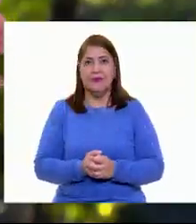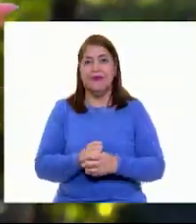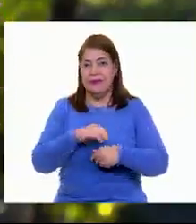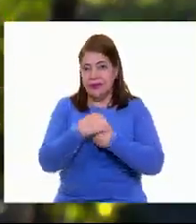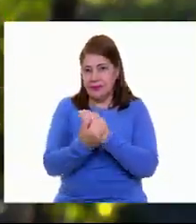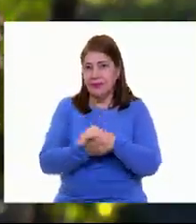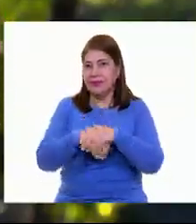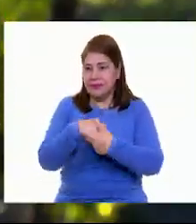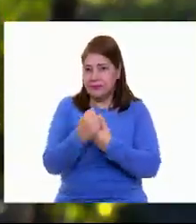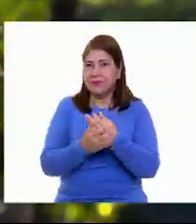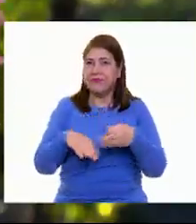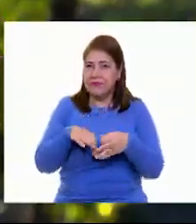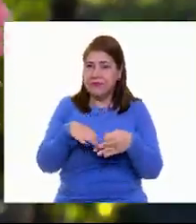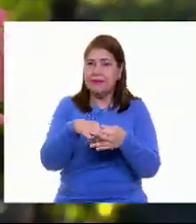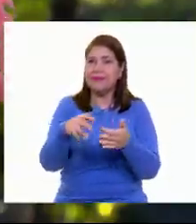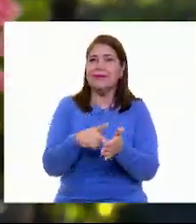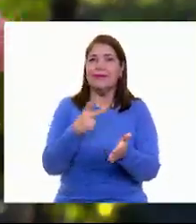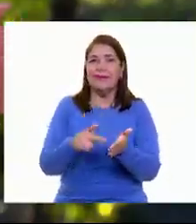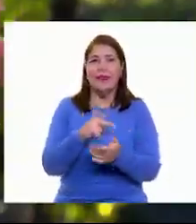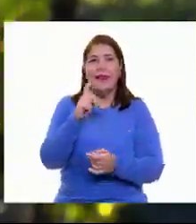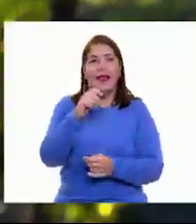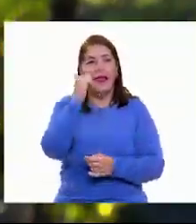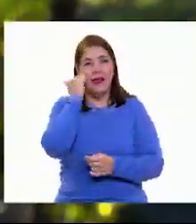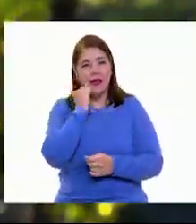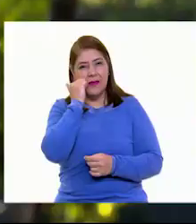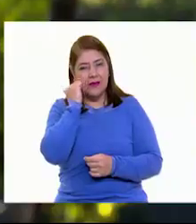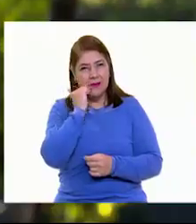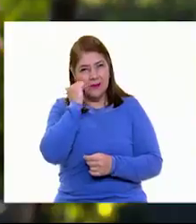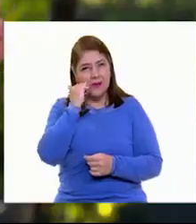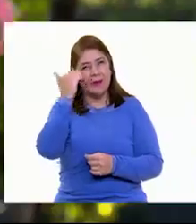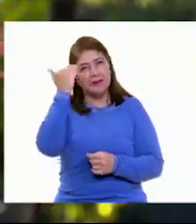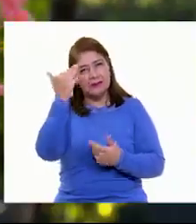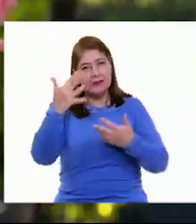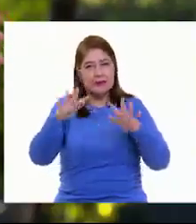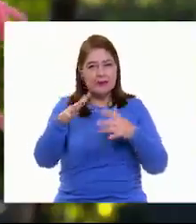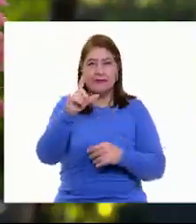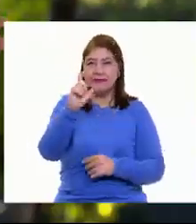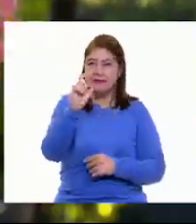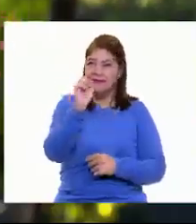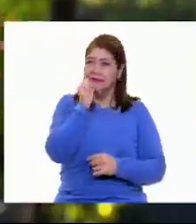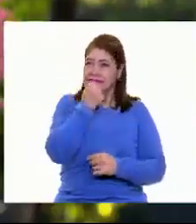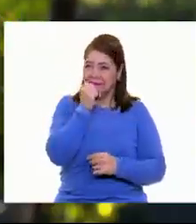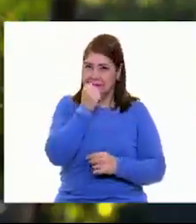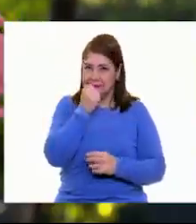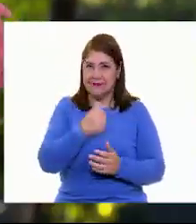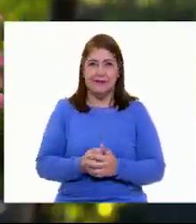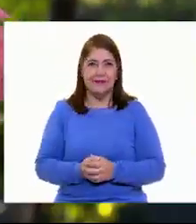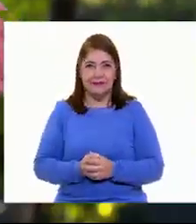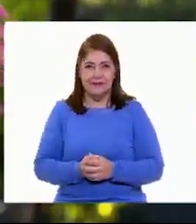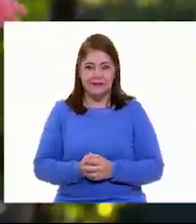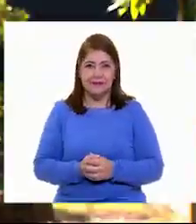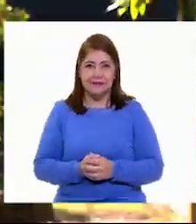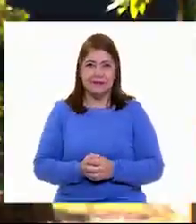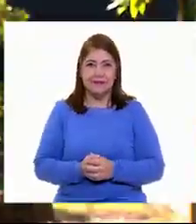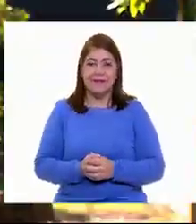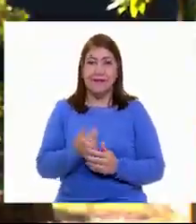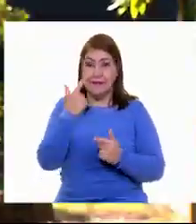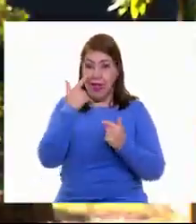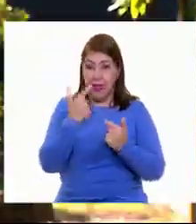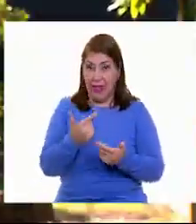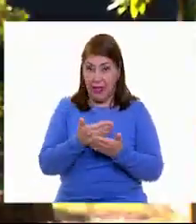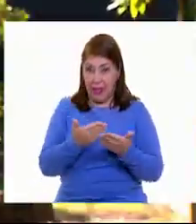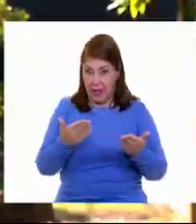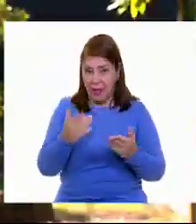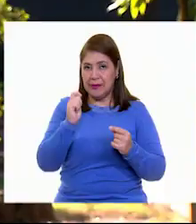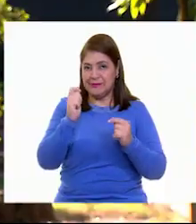cubrebocas. Lava tus manos frecuentemente con agua y con jabón por lo menos durante 20 segundos. Ahora